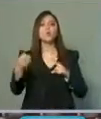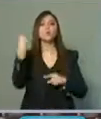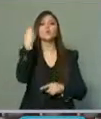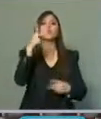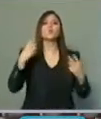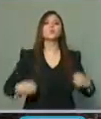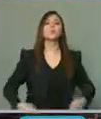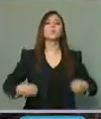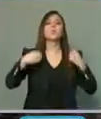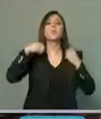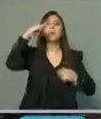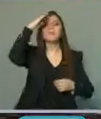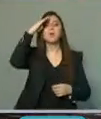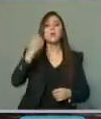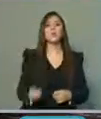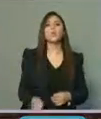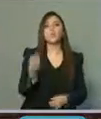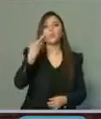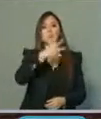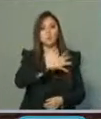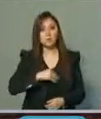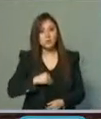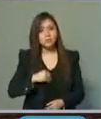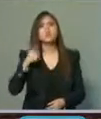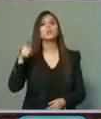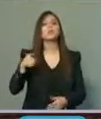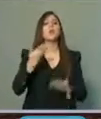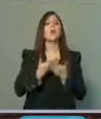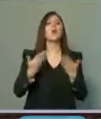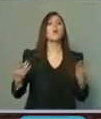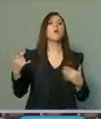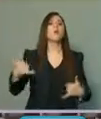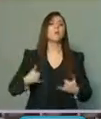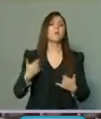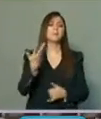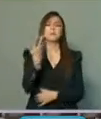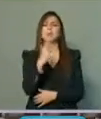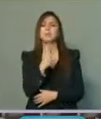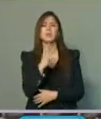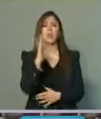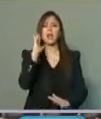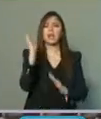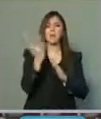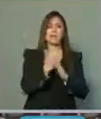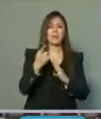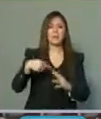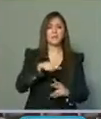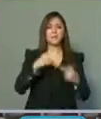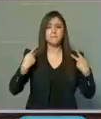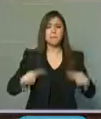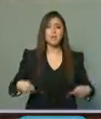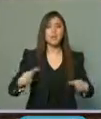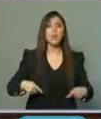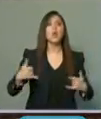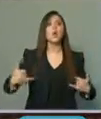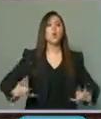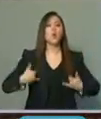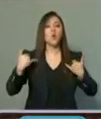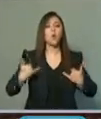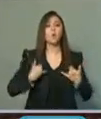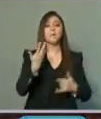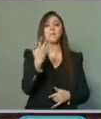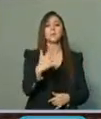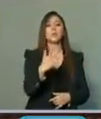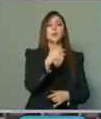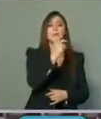bien importante y tiene mucho que ver con lo que mencionas de los jóvenes, porque hoy casi la mitad de la población son jóvenes de 25